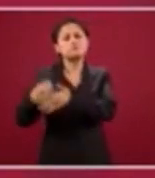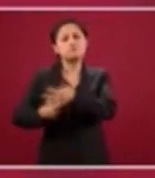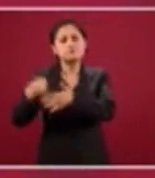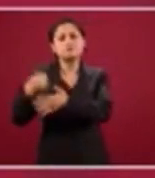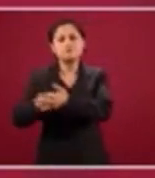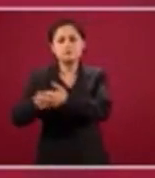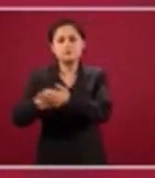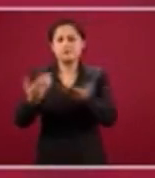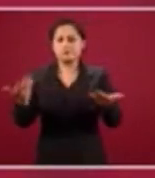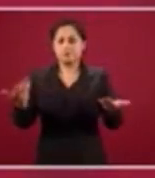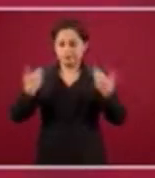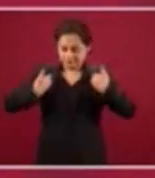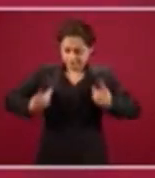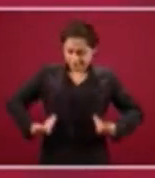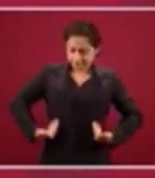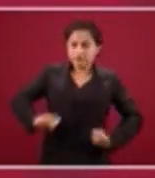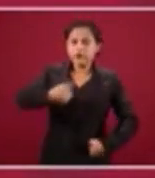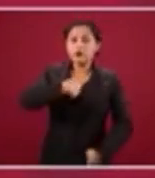presidente